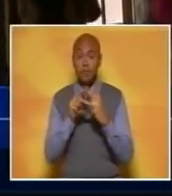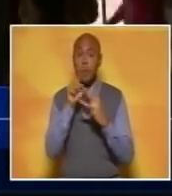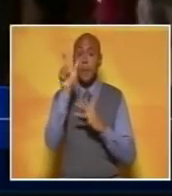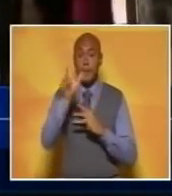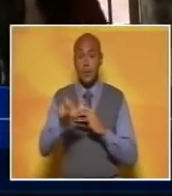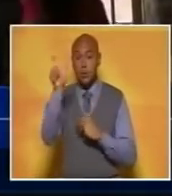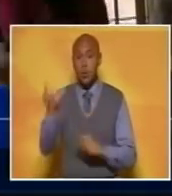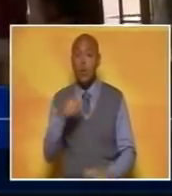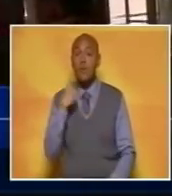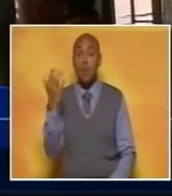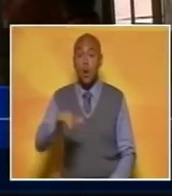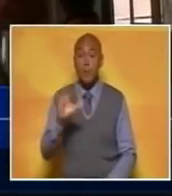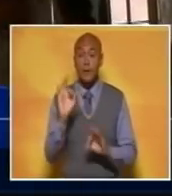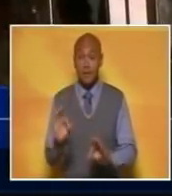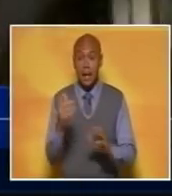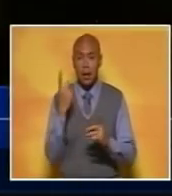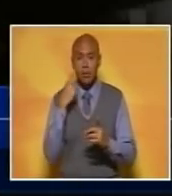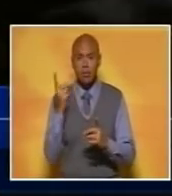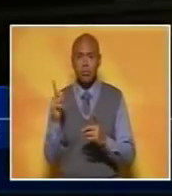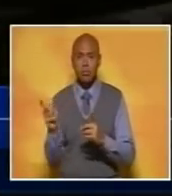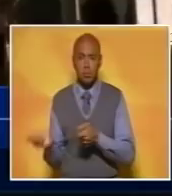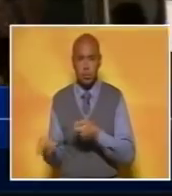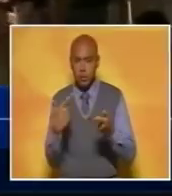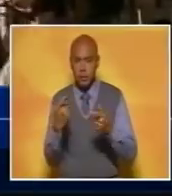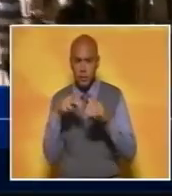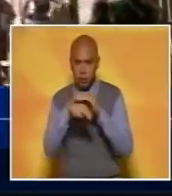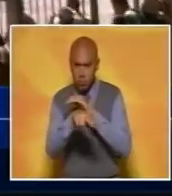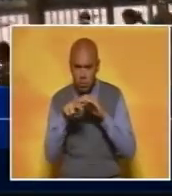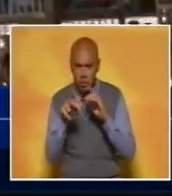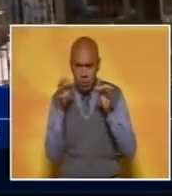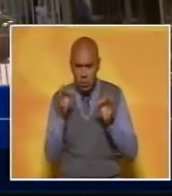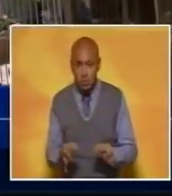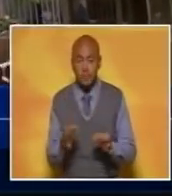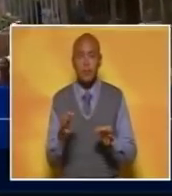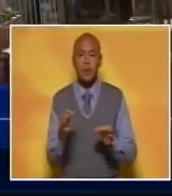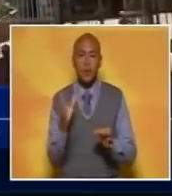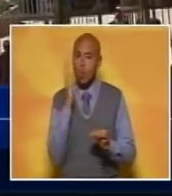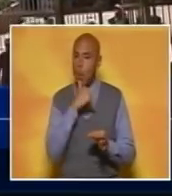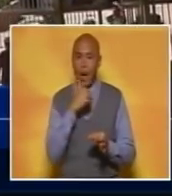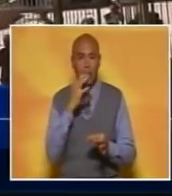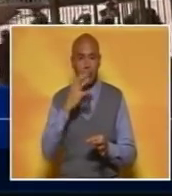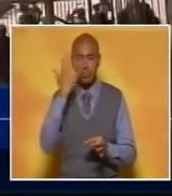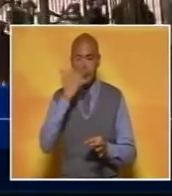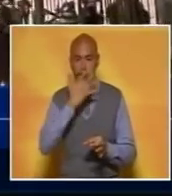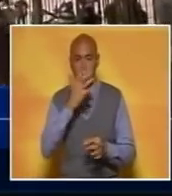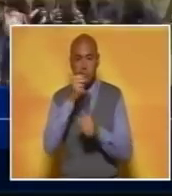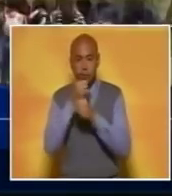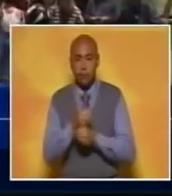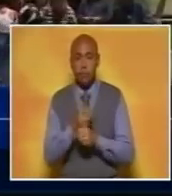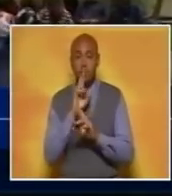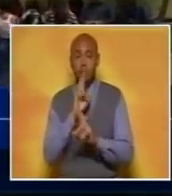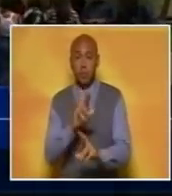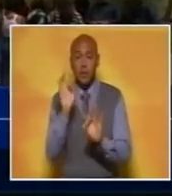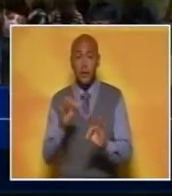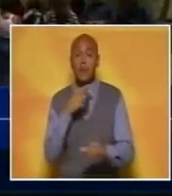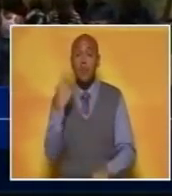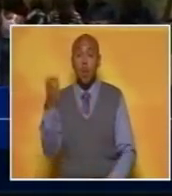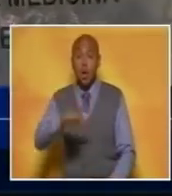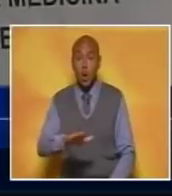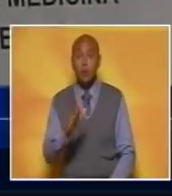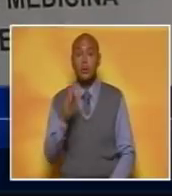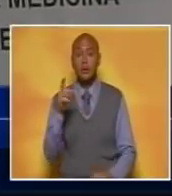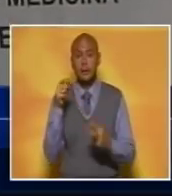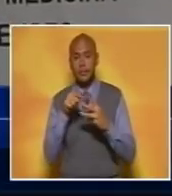momentos ningún cadáver ha sido ingresado a la morgue y no se ha confirmado de manera oficial la muerte de estas personas, por lo que no se pudo confirmar